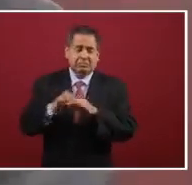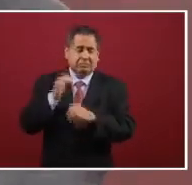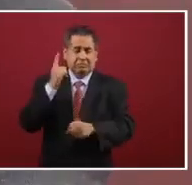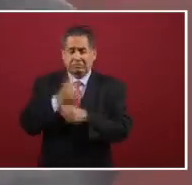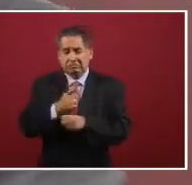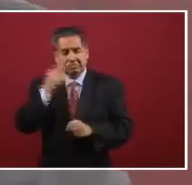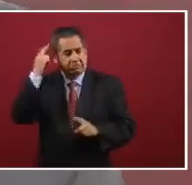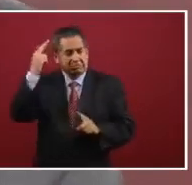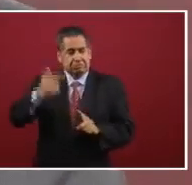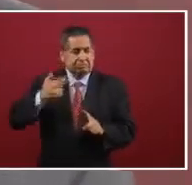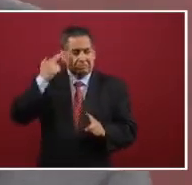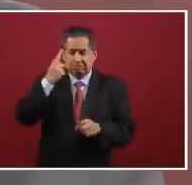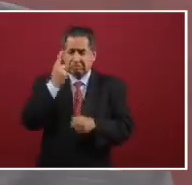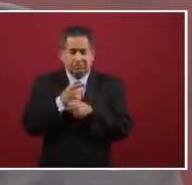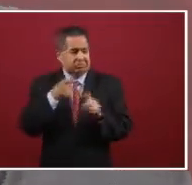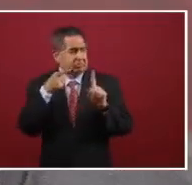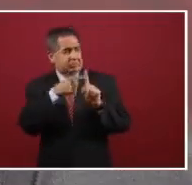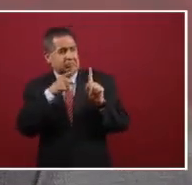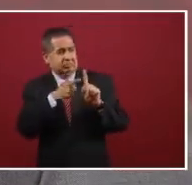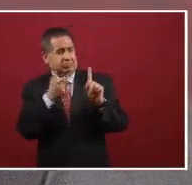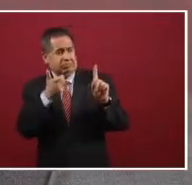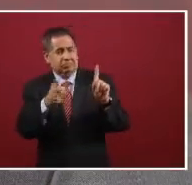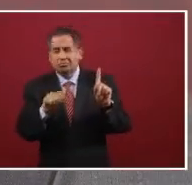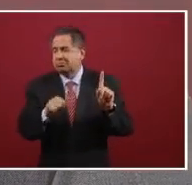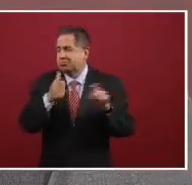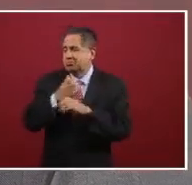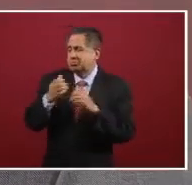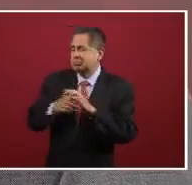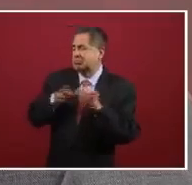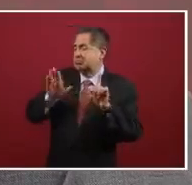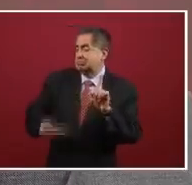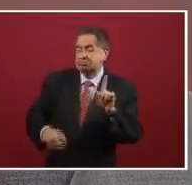y se subordinó todo lo demás,